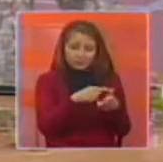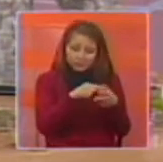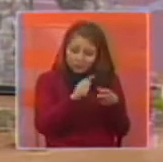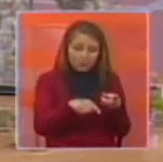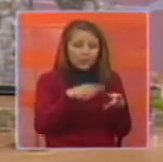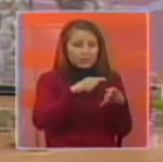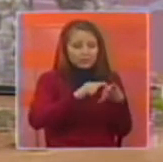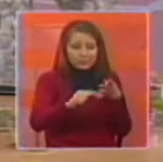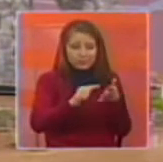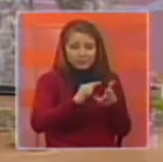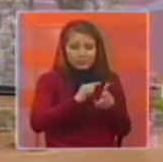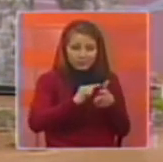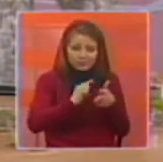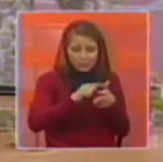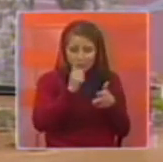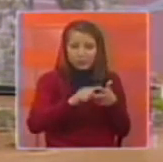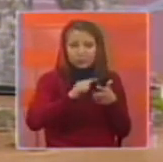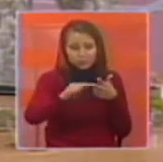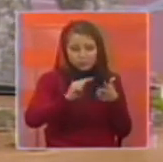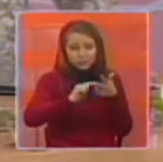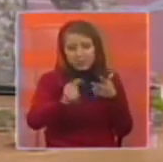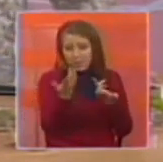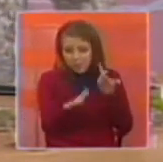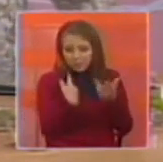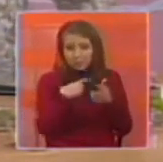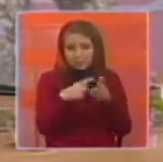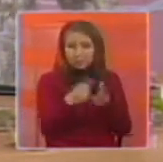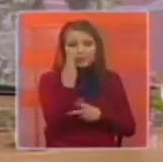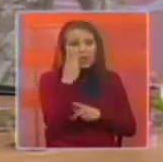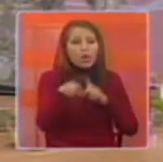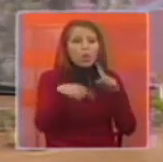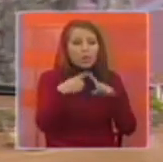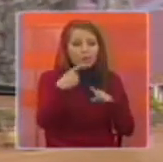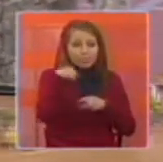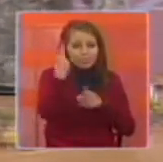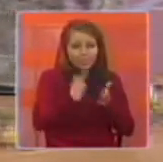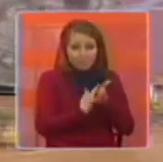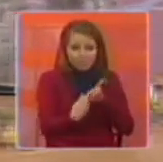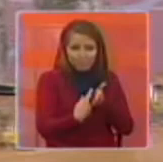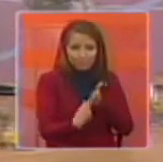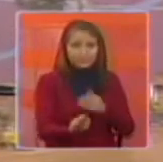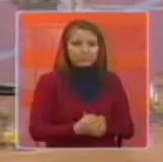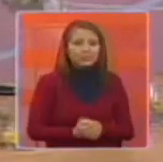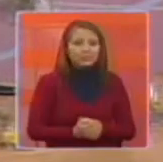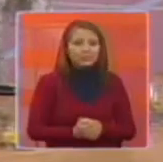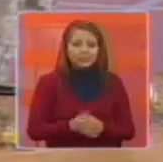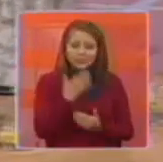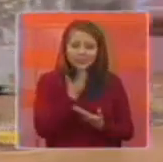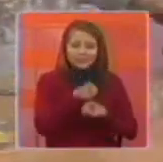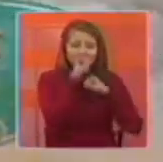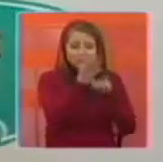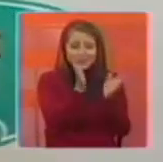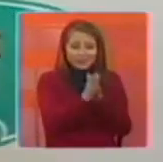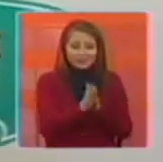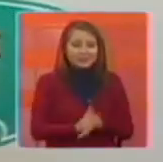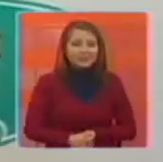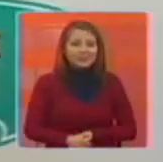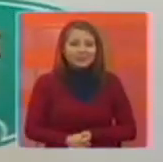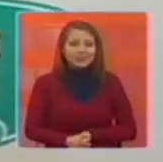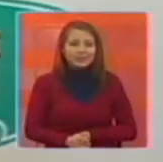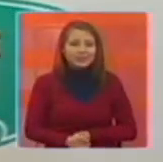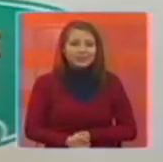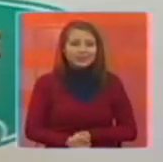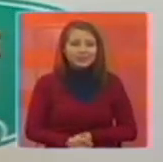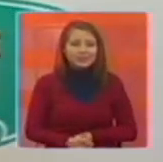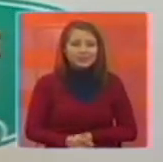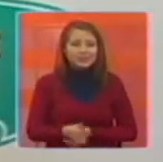otra, la próxima, pero la quiero ver cómo es. Ya, ya, Gardenia. Ya. Cuídese mucho. Un beso para Gardenia. Un